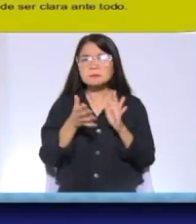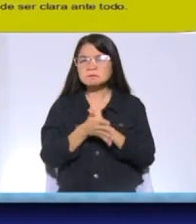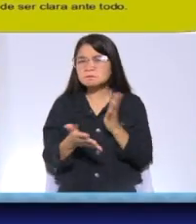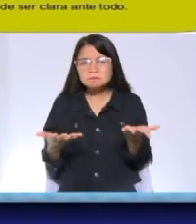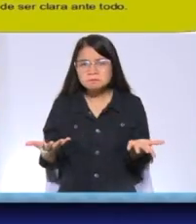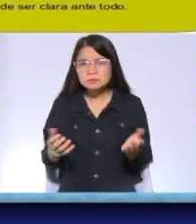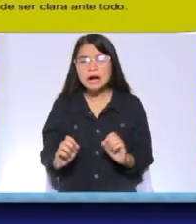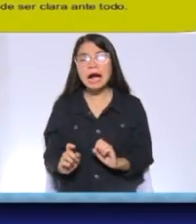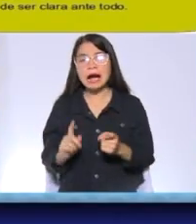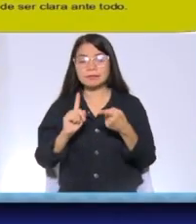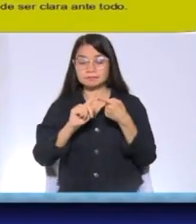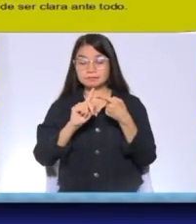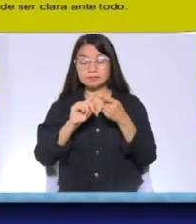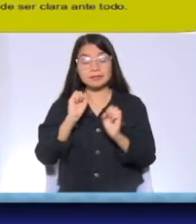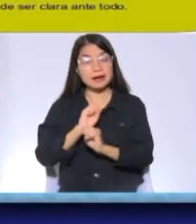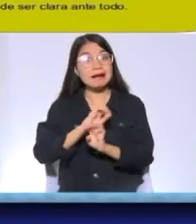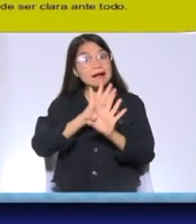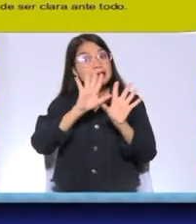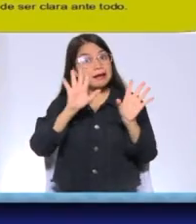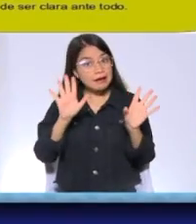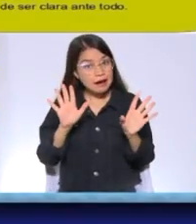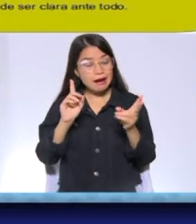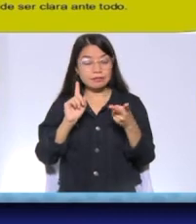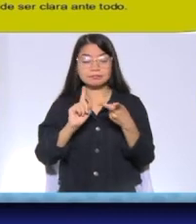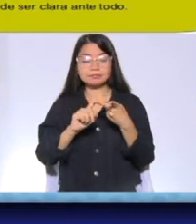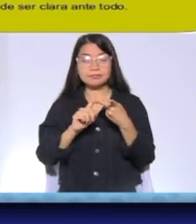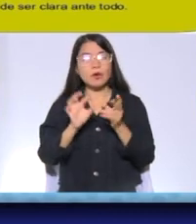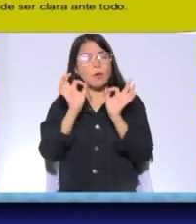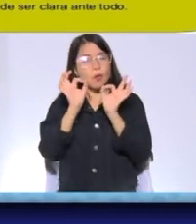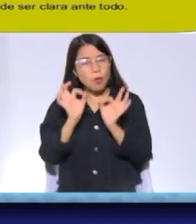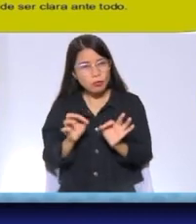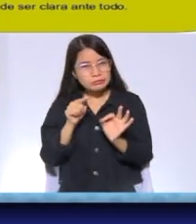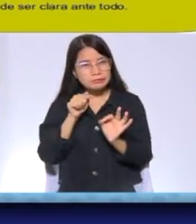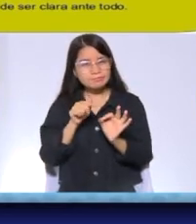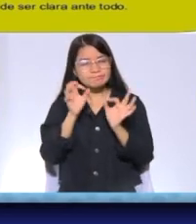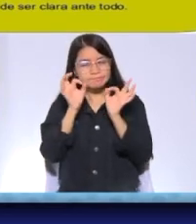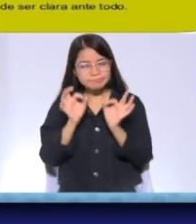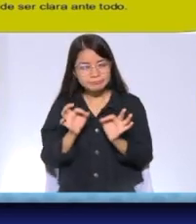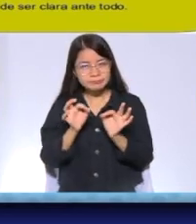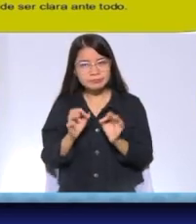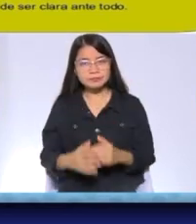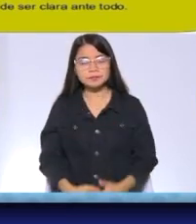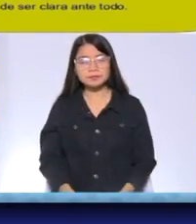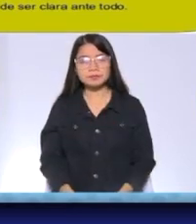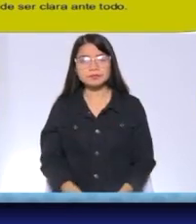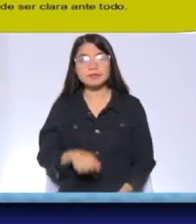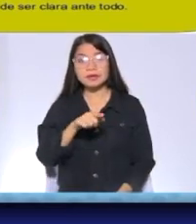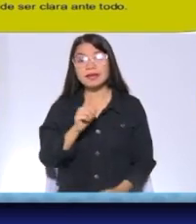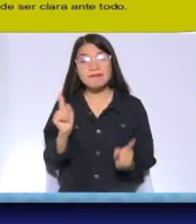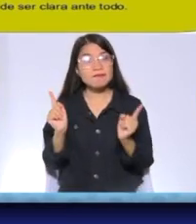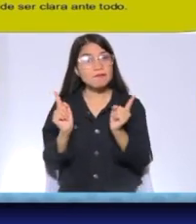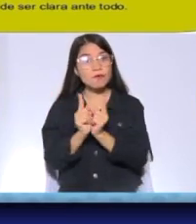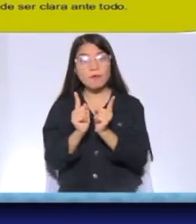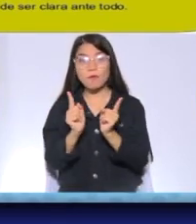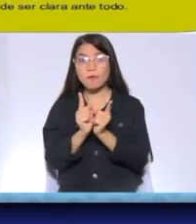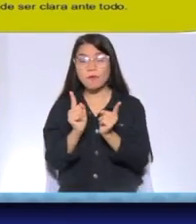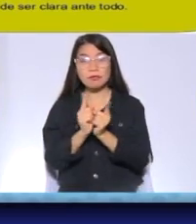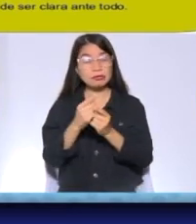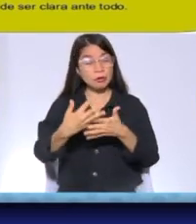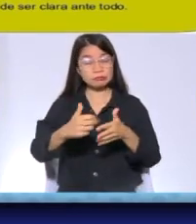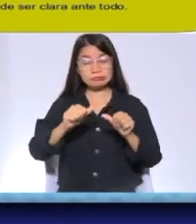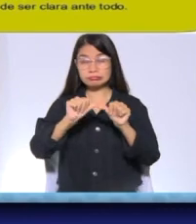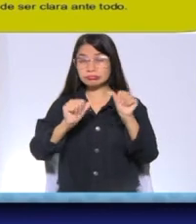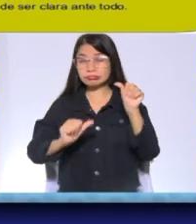que es claro y que es conciso. ¿Por qué? Porque ese discurso debe ser breve y tiene que ver con